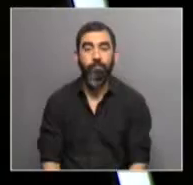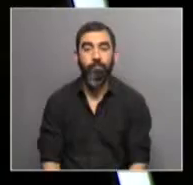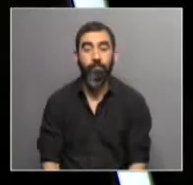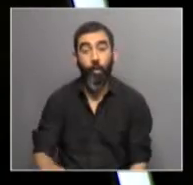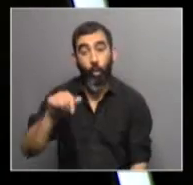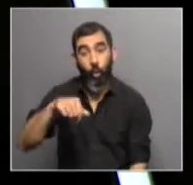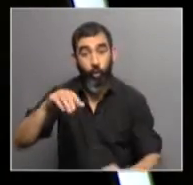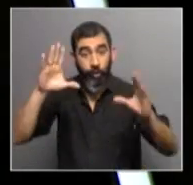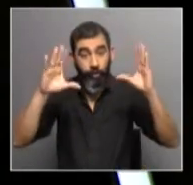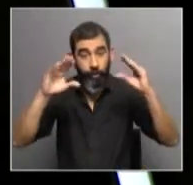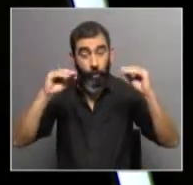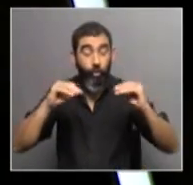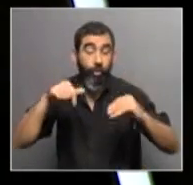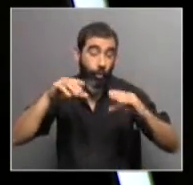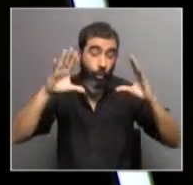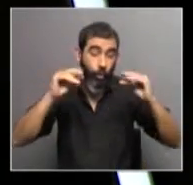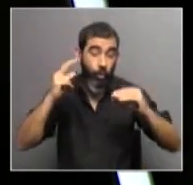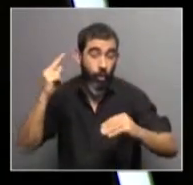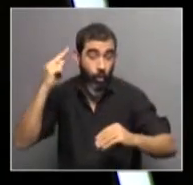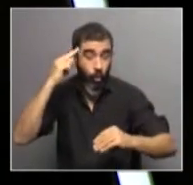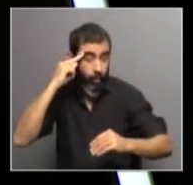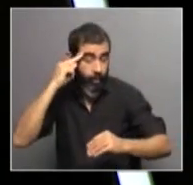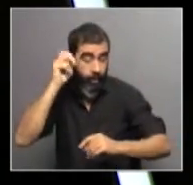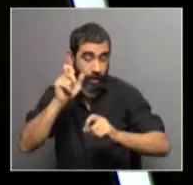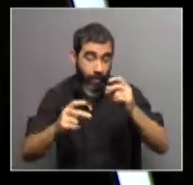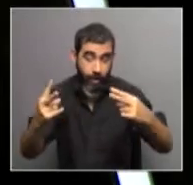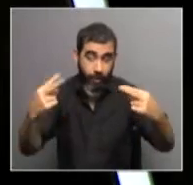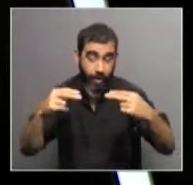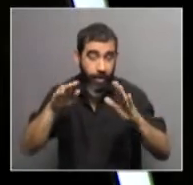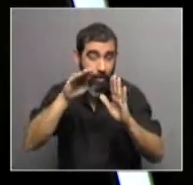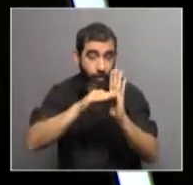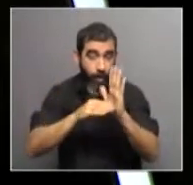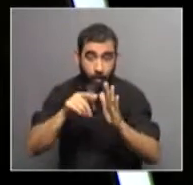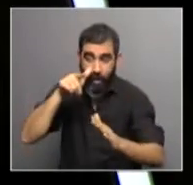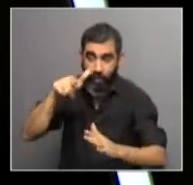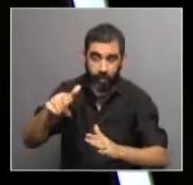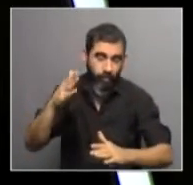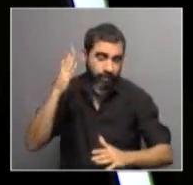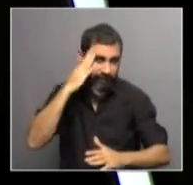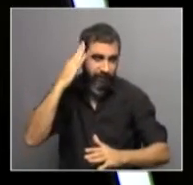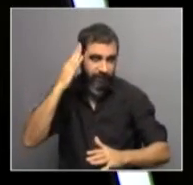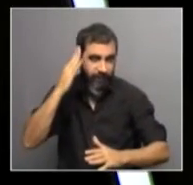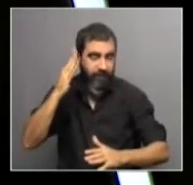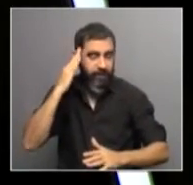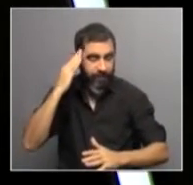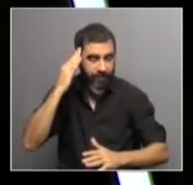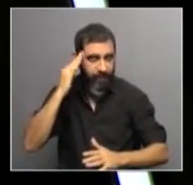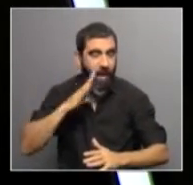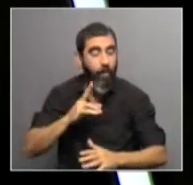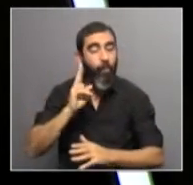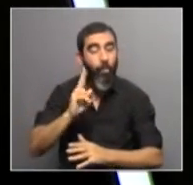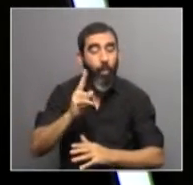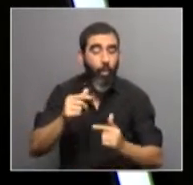Esta noche es la noche de la nostalgia para quienes están viendo el programa en directo y saben que a pesar de las